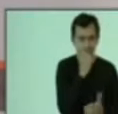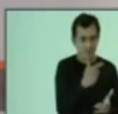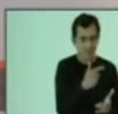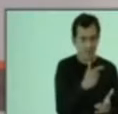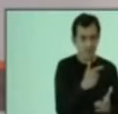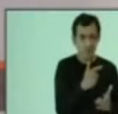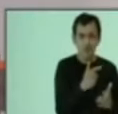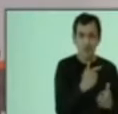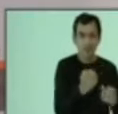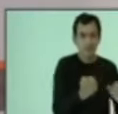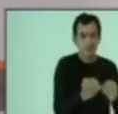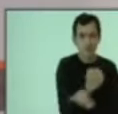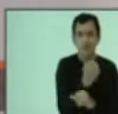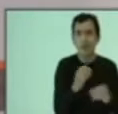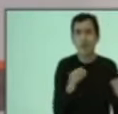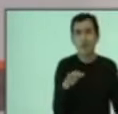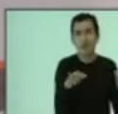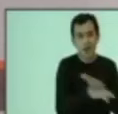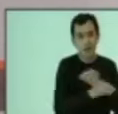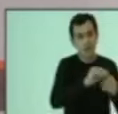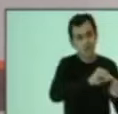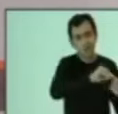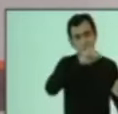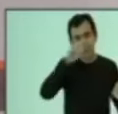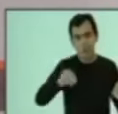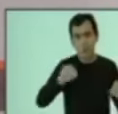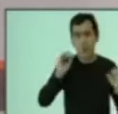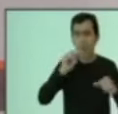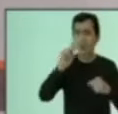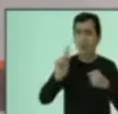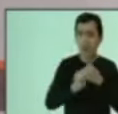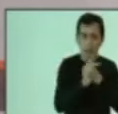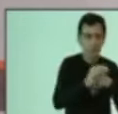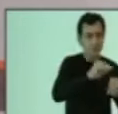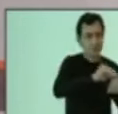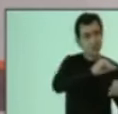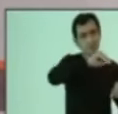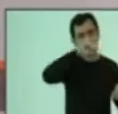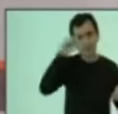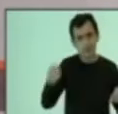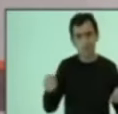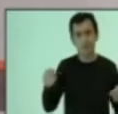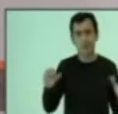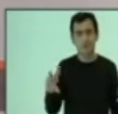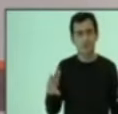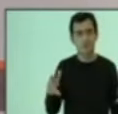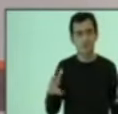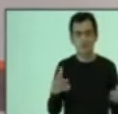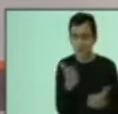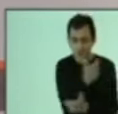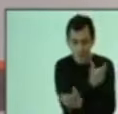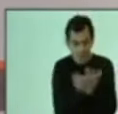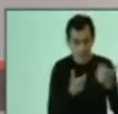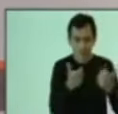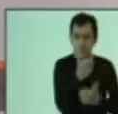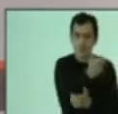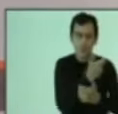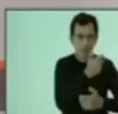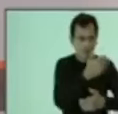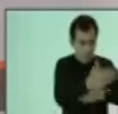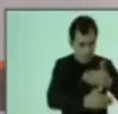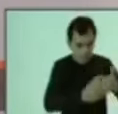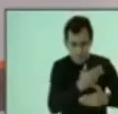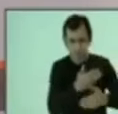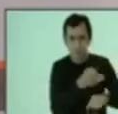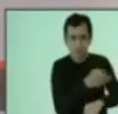estado y hasta país, con la intención de mejorar su situación económica, así como ampliar el desarrollo personal